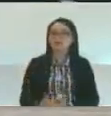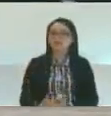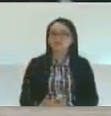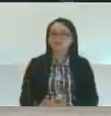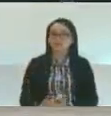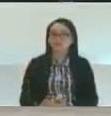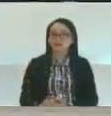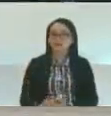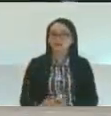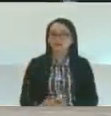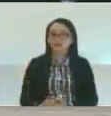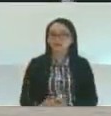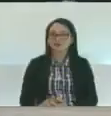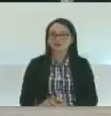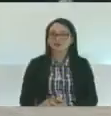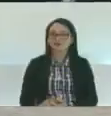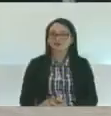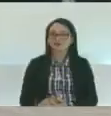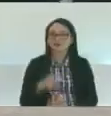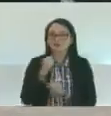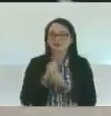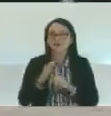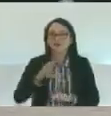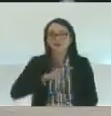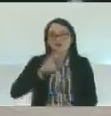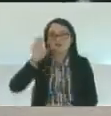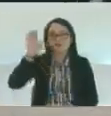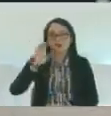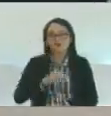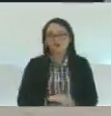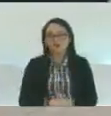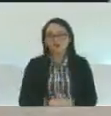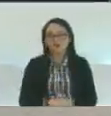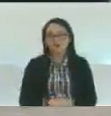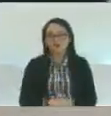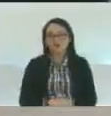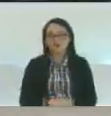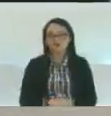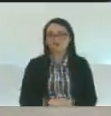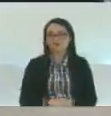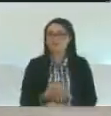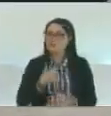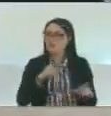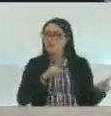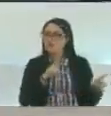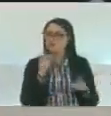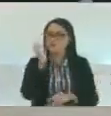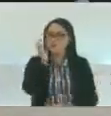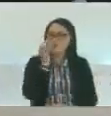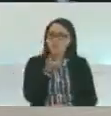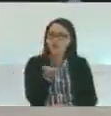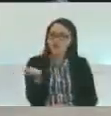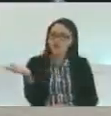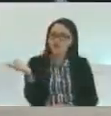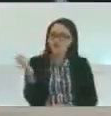Estoy listo, trabajadores de mi patria. Estoy listo, mujeres de mi